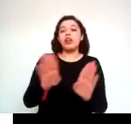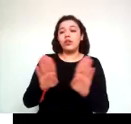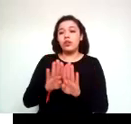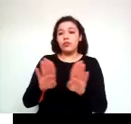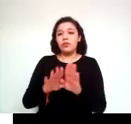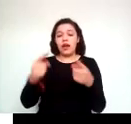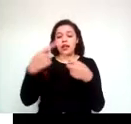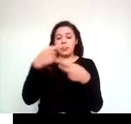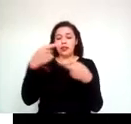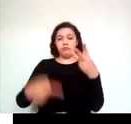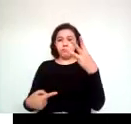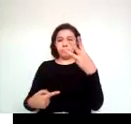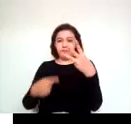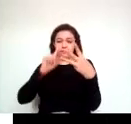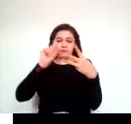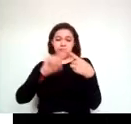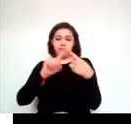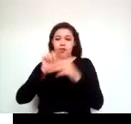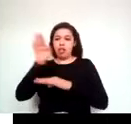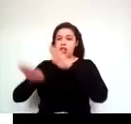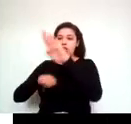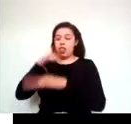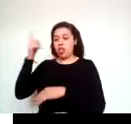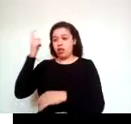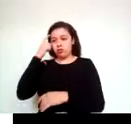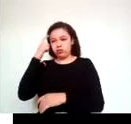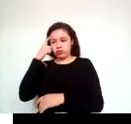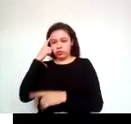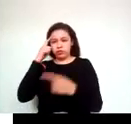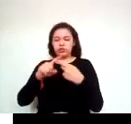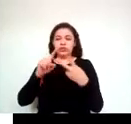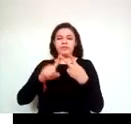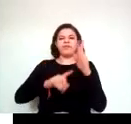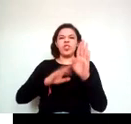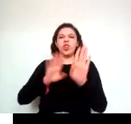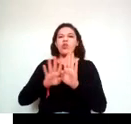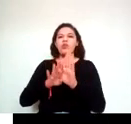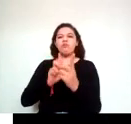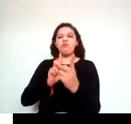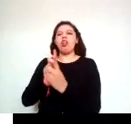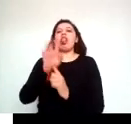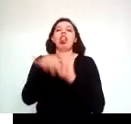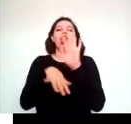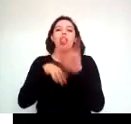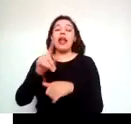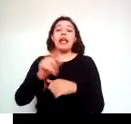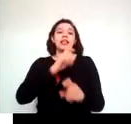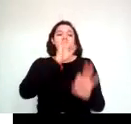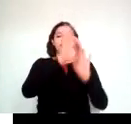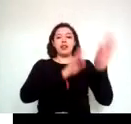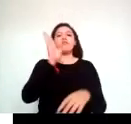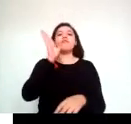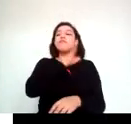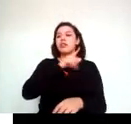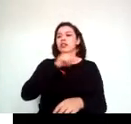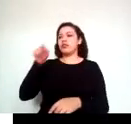tres: en acoso o acoso psicológico, en hostigamiento y en malos tratos. El acoso o acoso